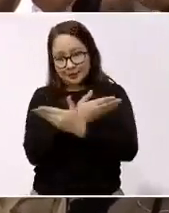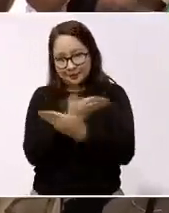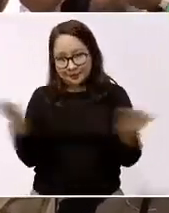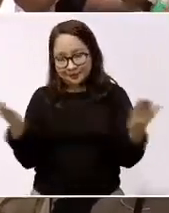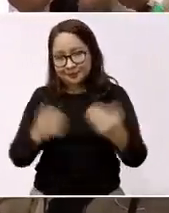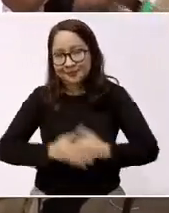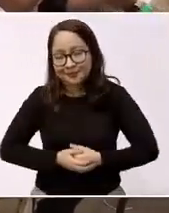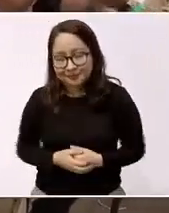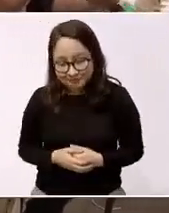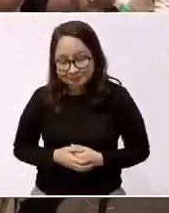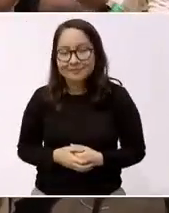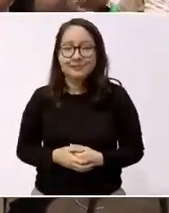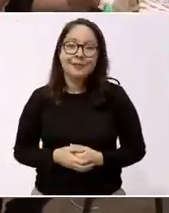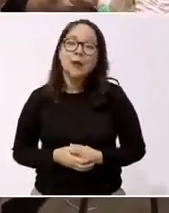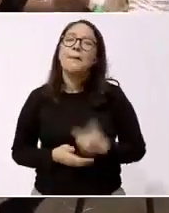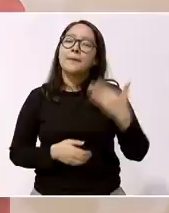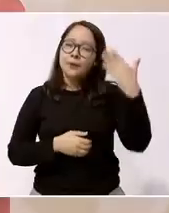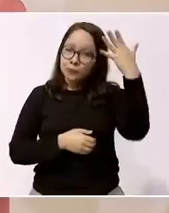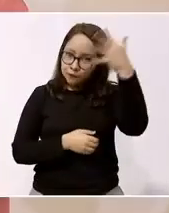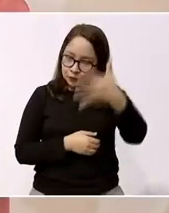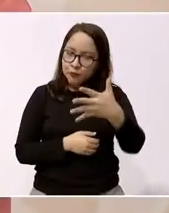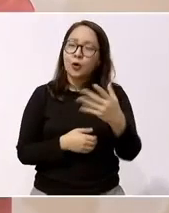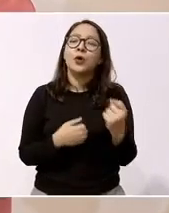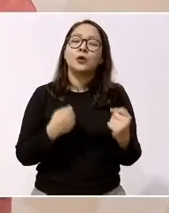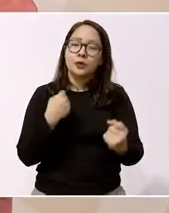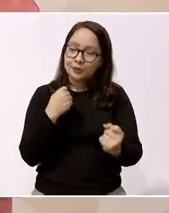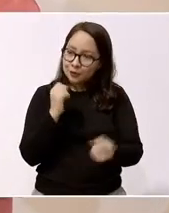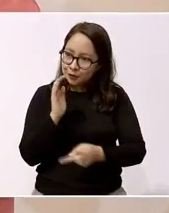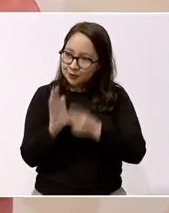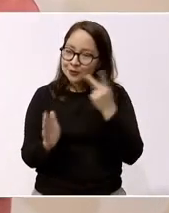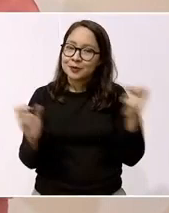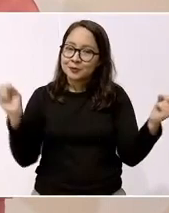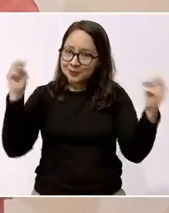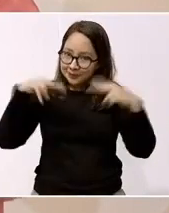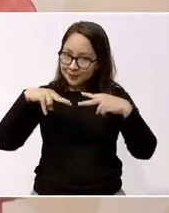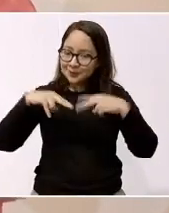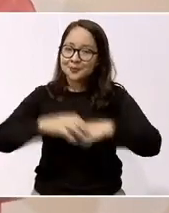ustedes. Nos vamos a seguir encontrando.